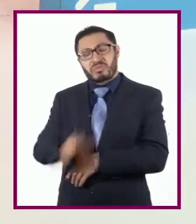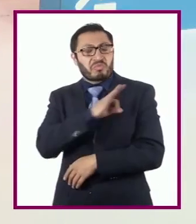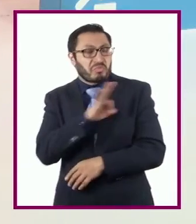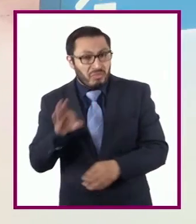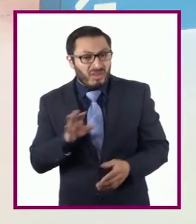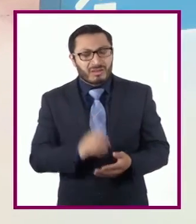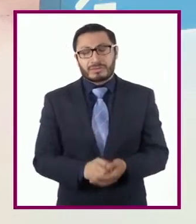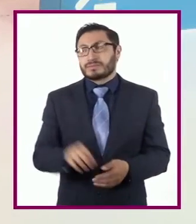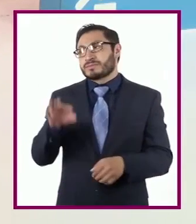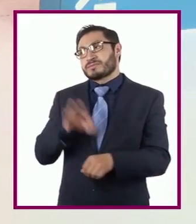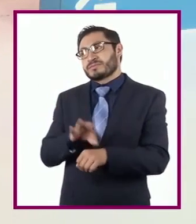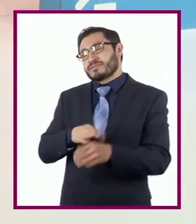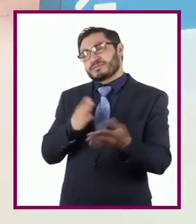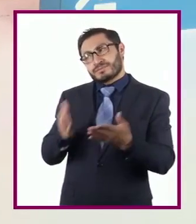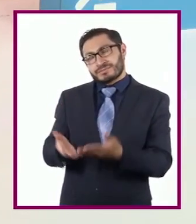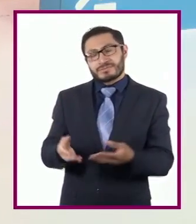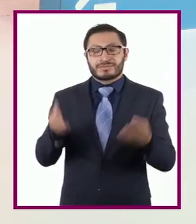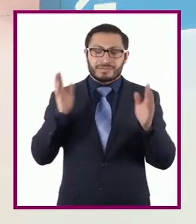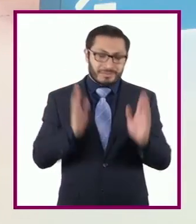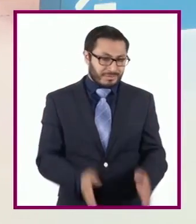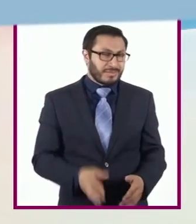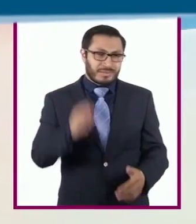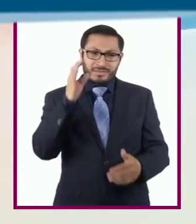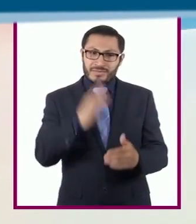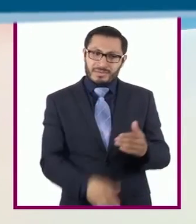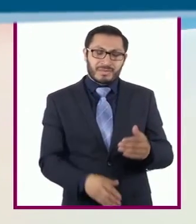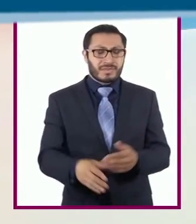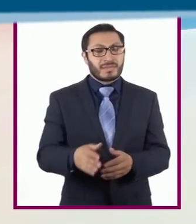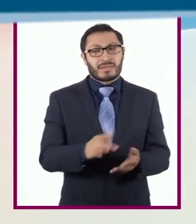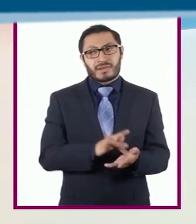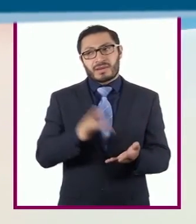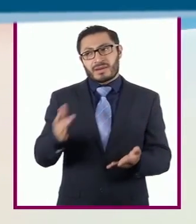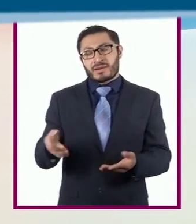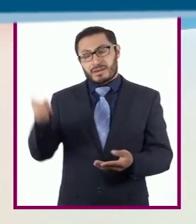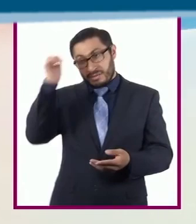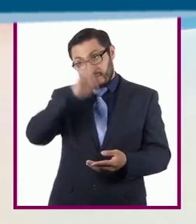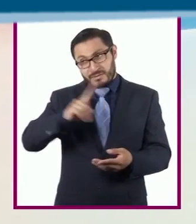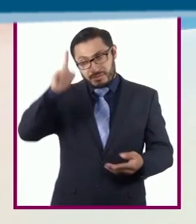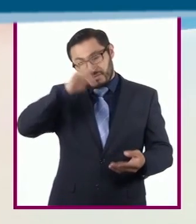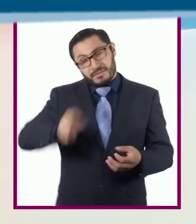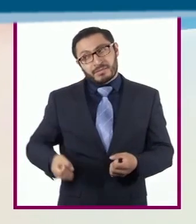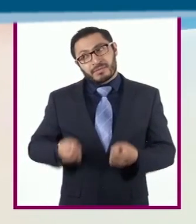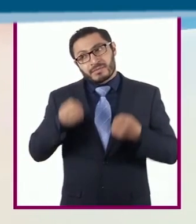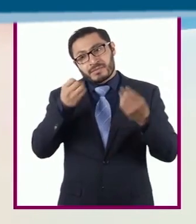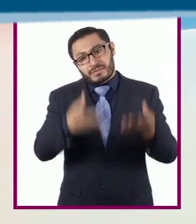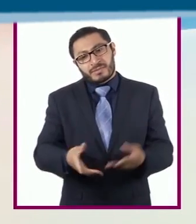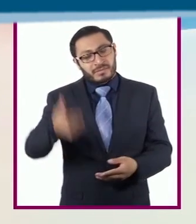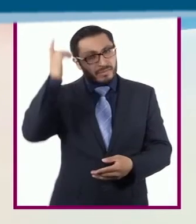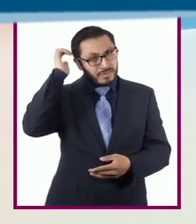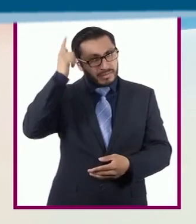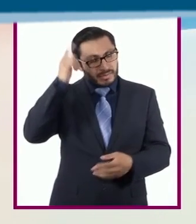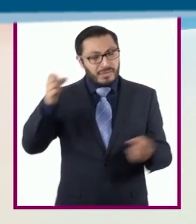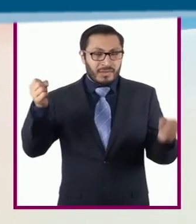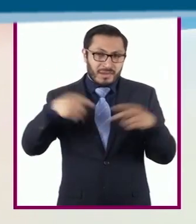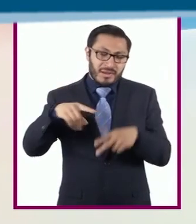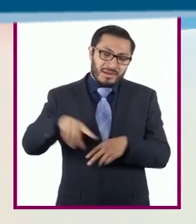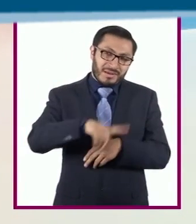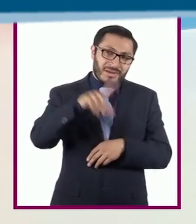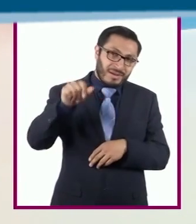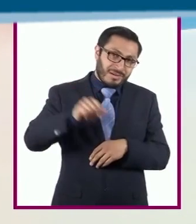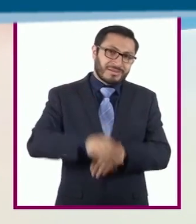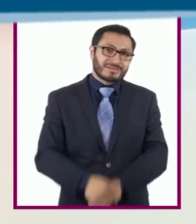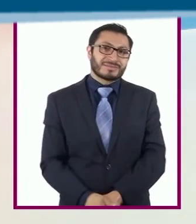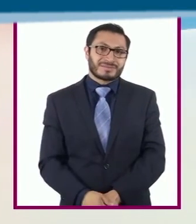Doctora Julieta Parra, ha llegado el momento de despedirnos. Agradecemos mucho sus contribuciones y esperamos contar con usted en futuras